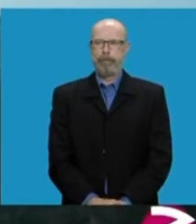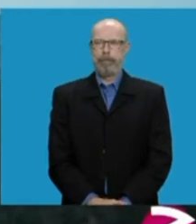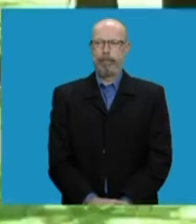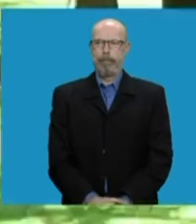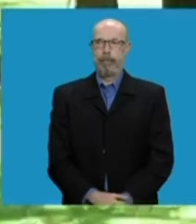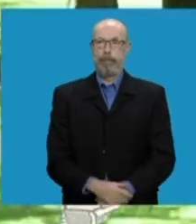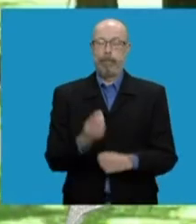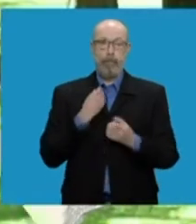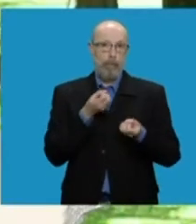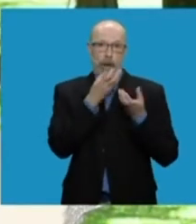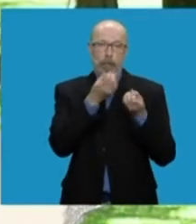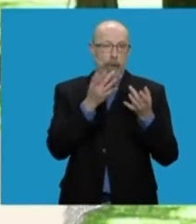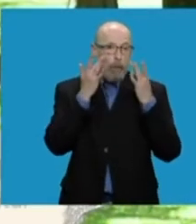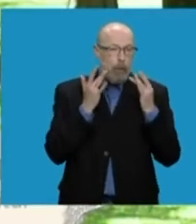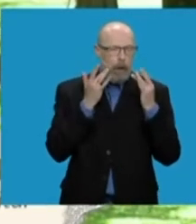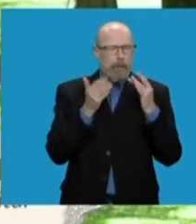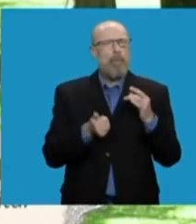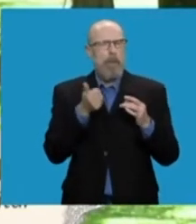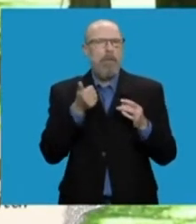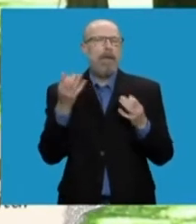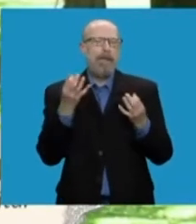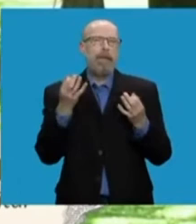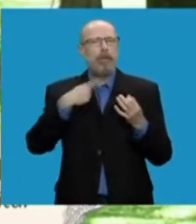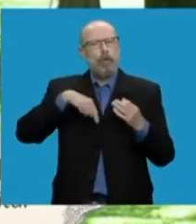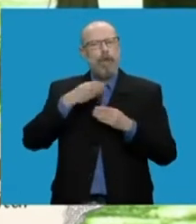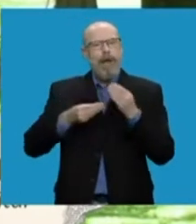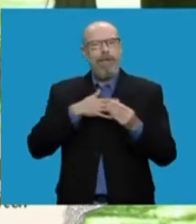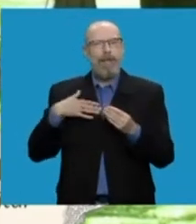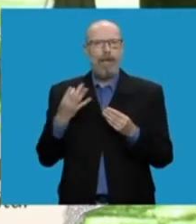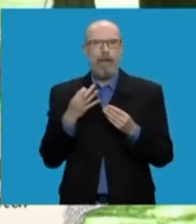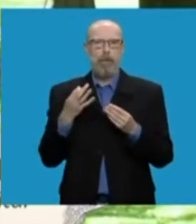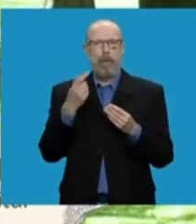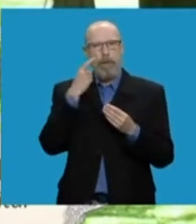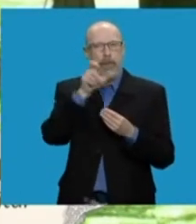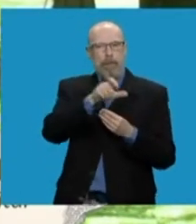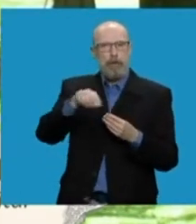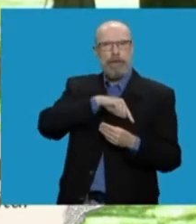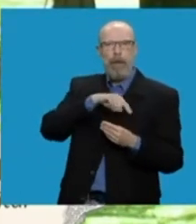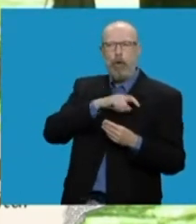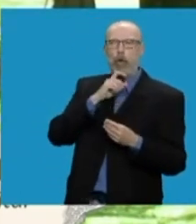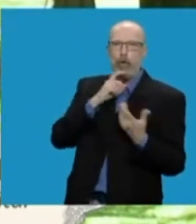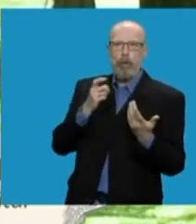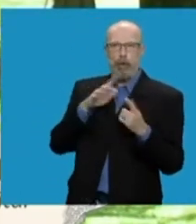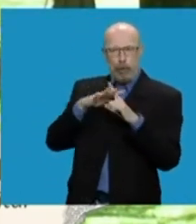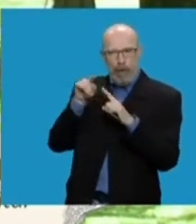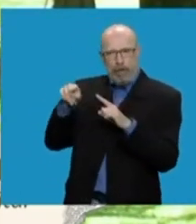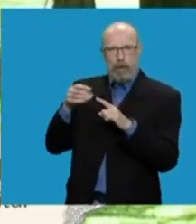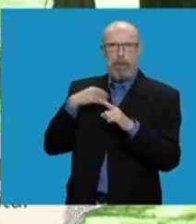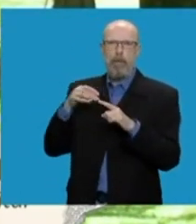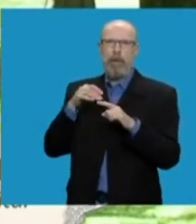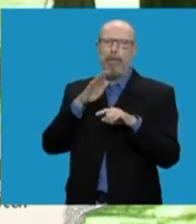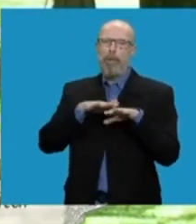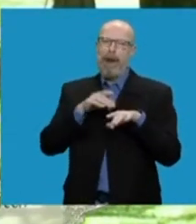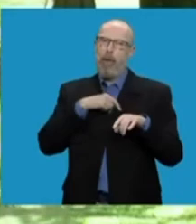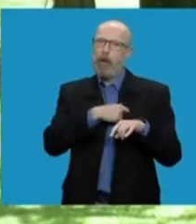Más allá de la información pura y dura, lo que queríamos hacer era cómo estaba viviendo la gente este momento, llegar un poco al corazón de las personas, ¿no? Era